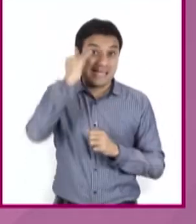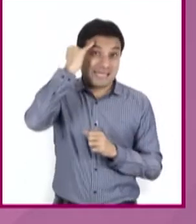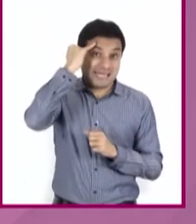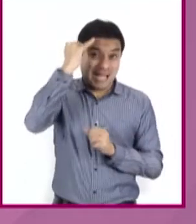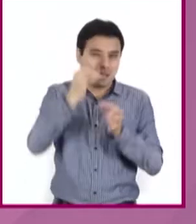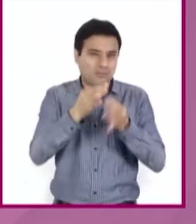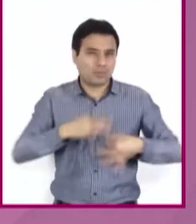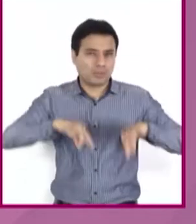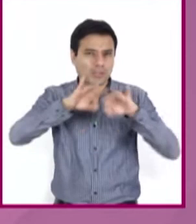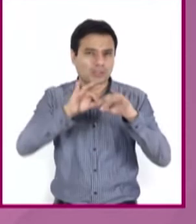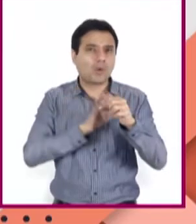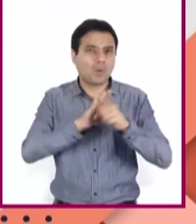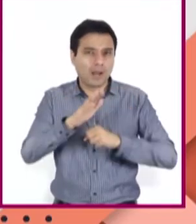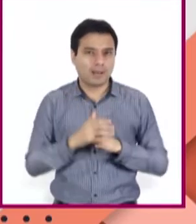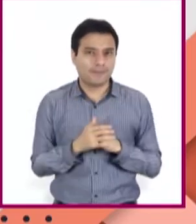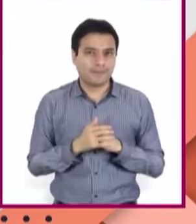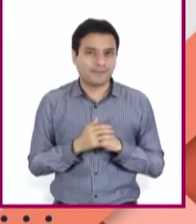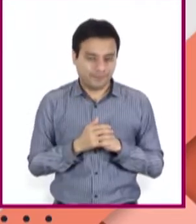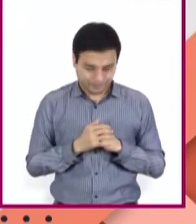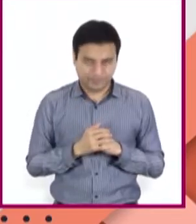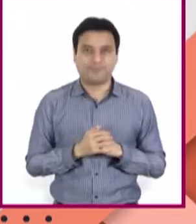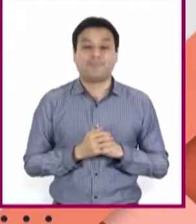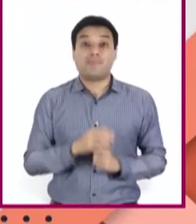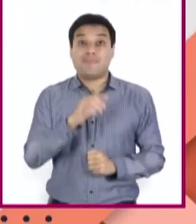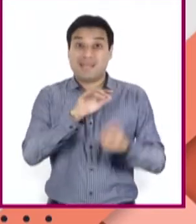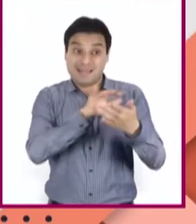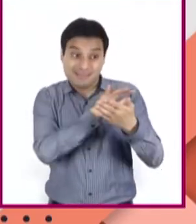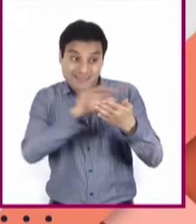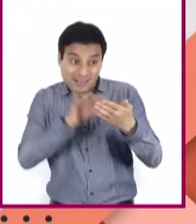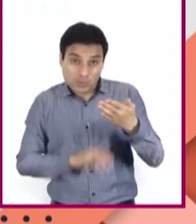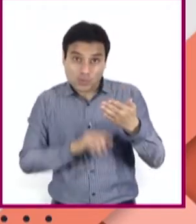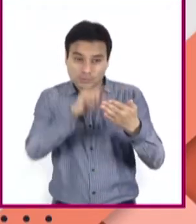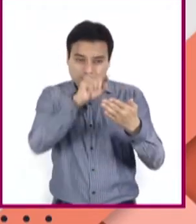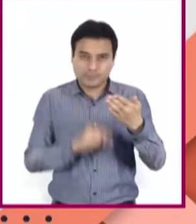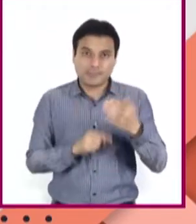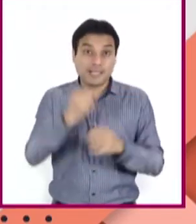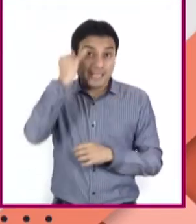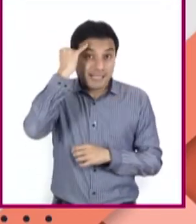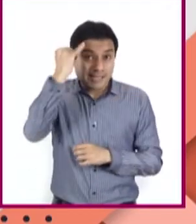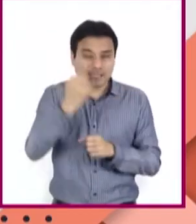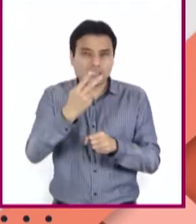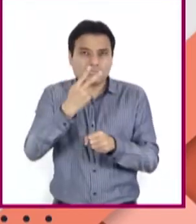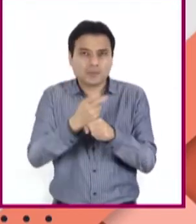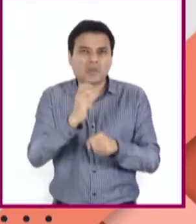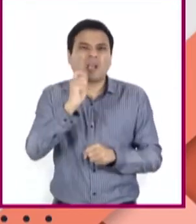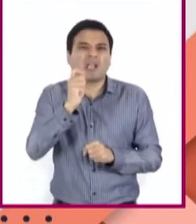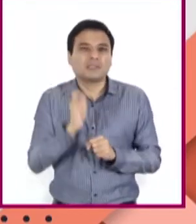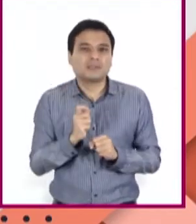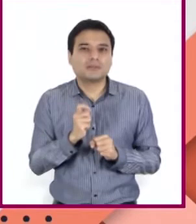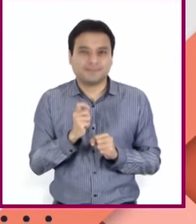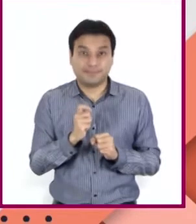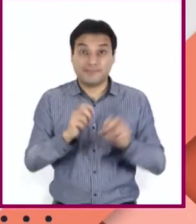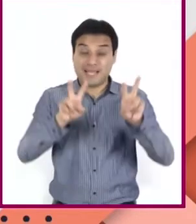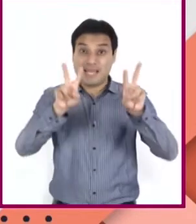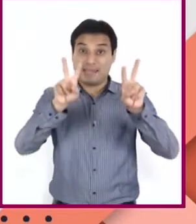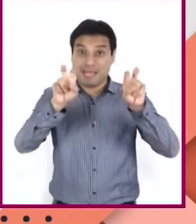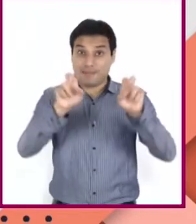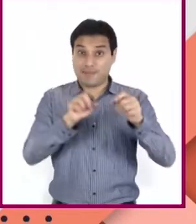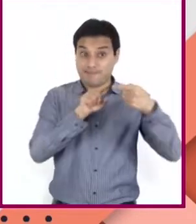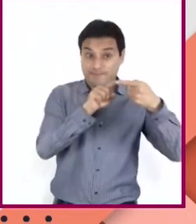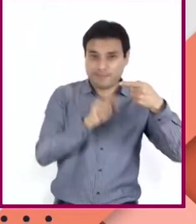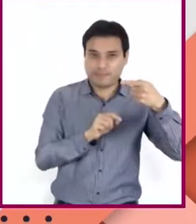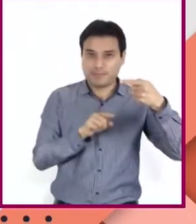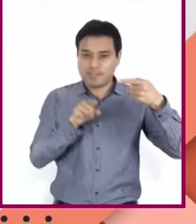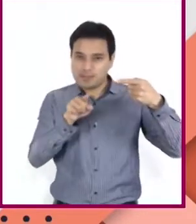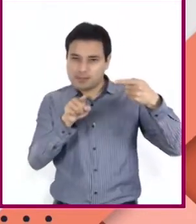más importantes? En un texto, las ideas secundarias expresan detalles sobre el tema principal, es